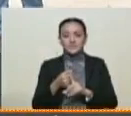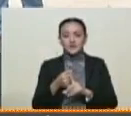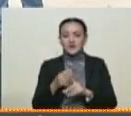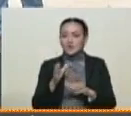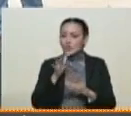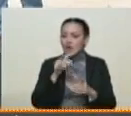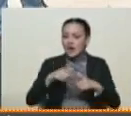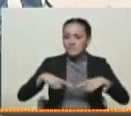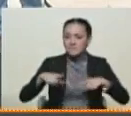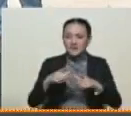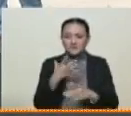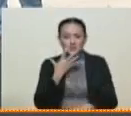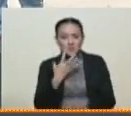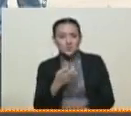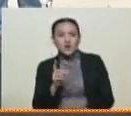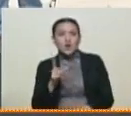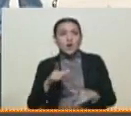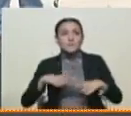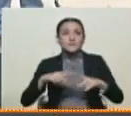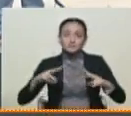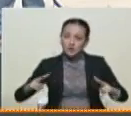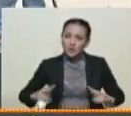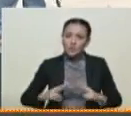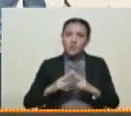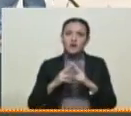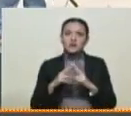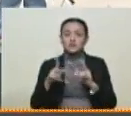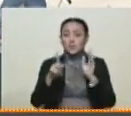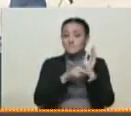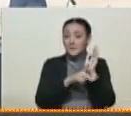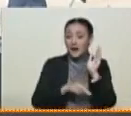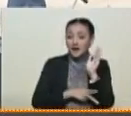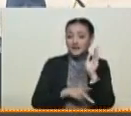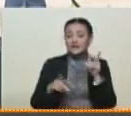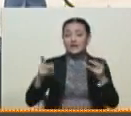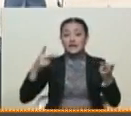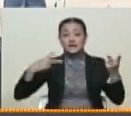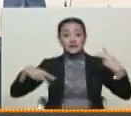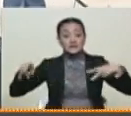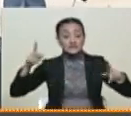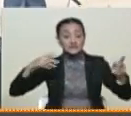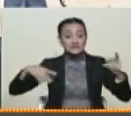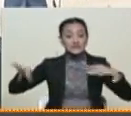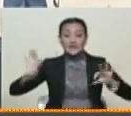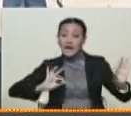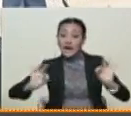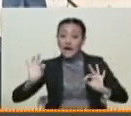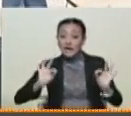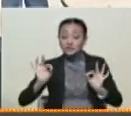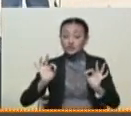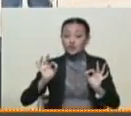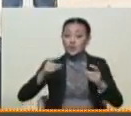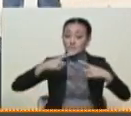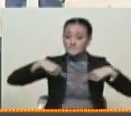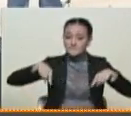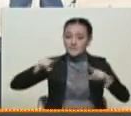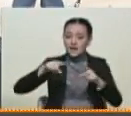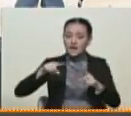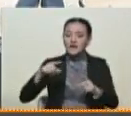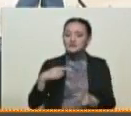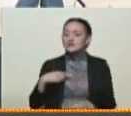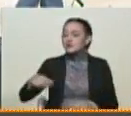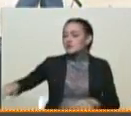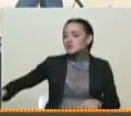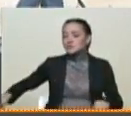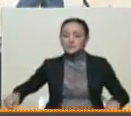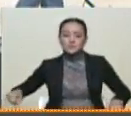para que llenemos de espacios de encuentros, de parques, de teatro, de plazas, de bulevares, de espacios donde uno pueda sacar a sus